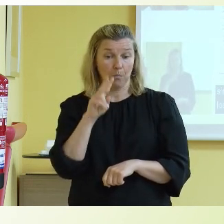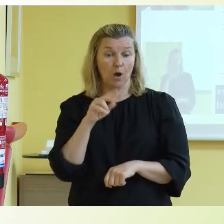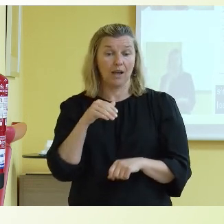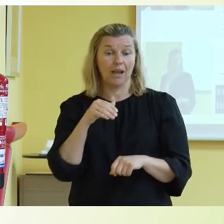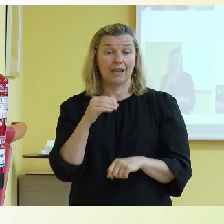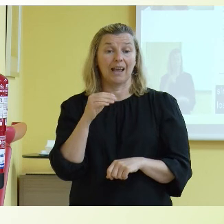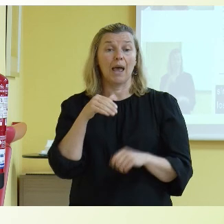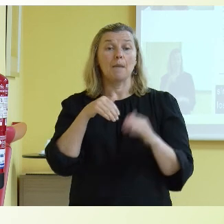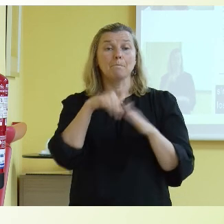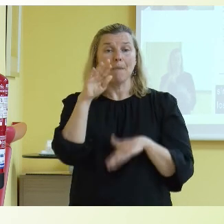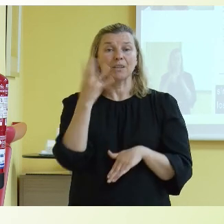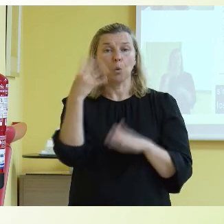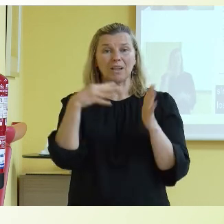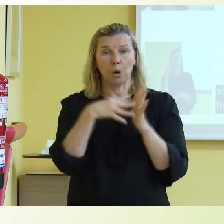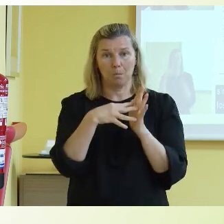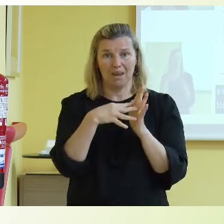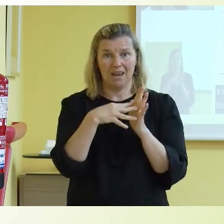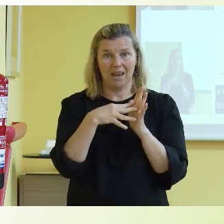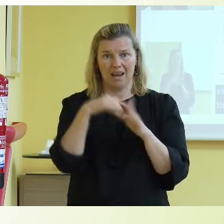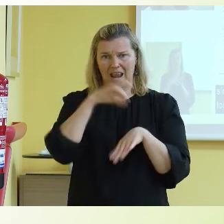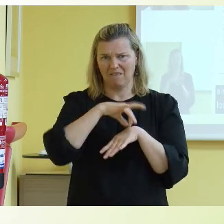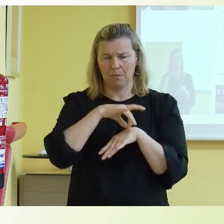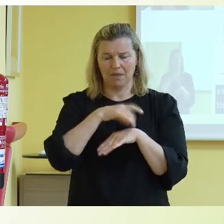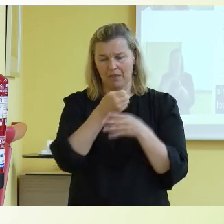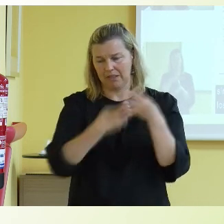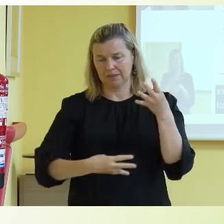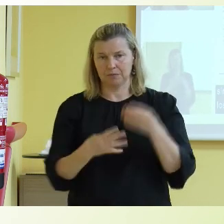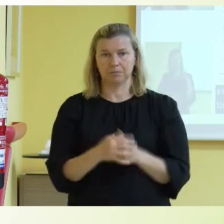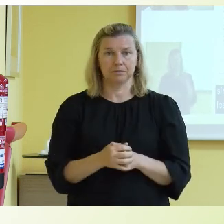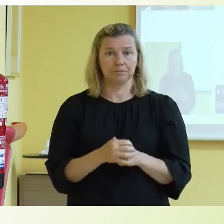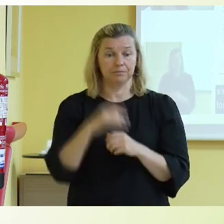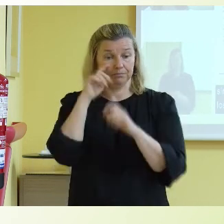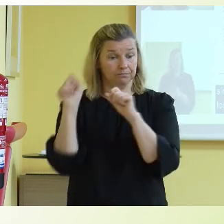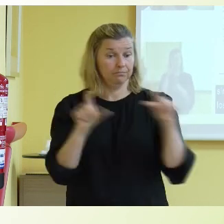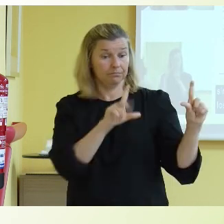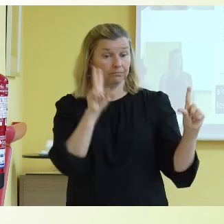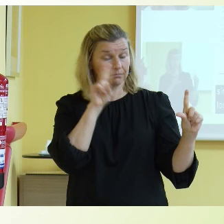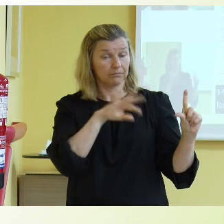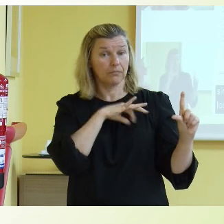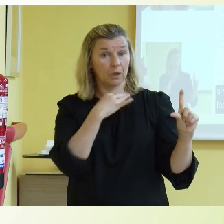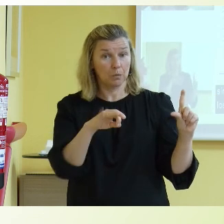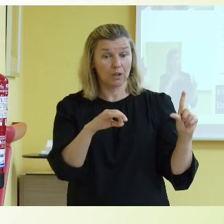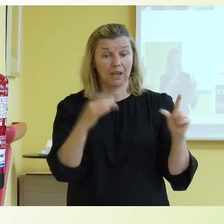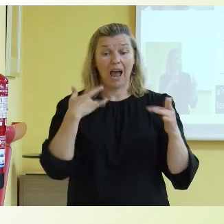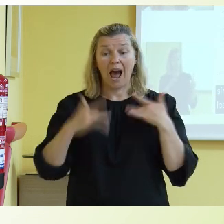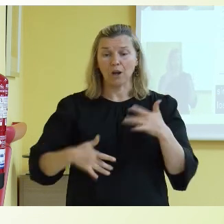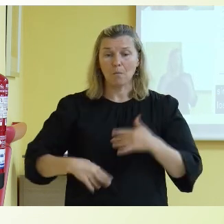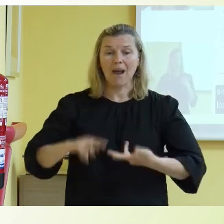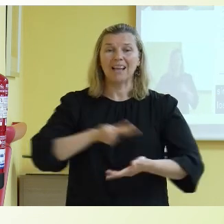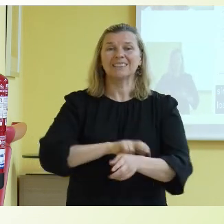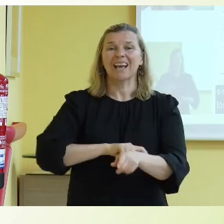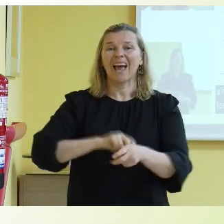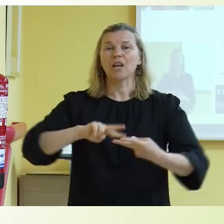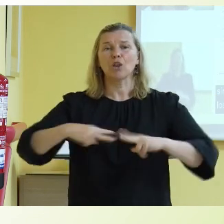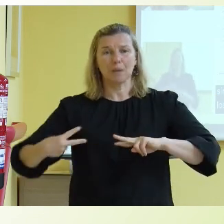4.200 enfermedades. Como podéis ver en la diapositiva, las distintas anomalías fenotípicas se